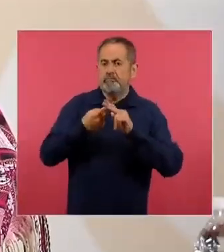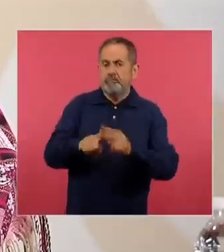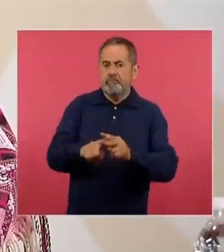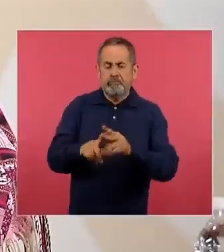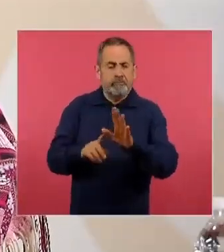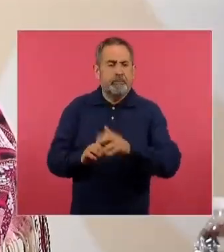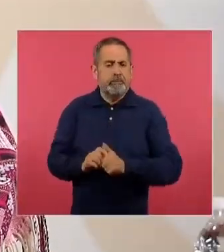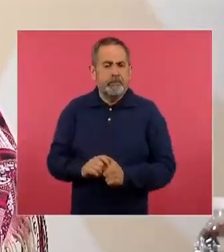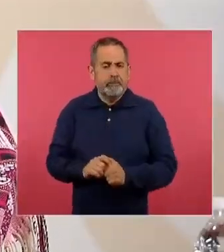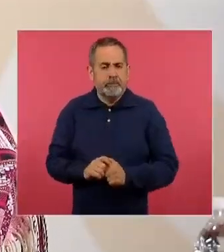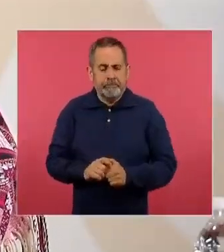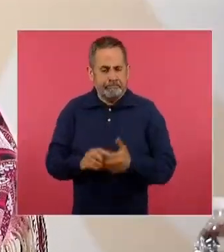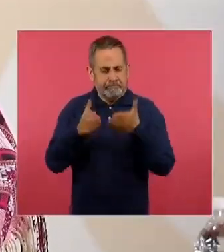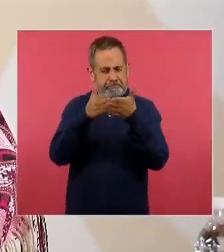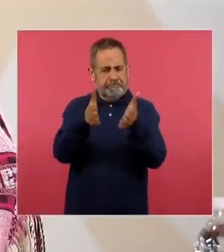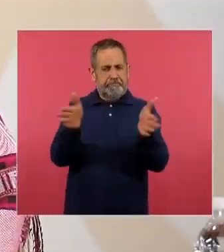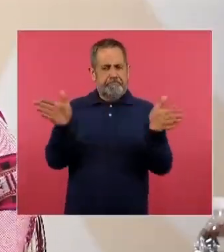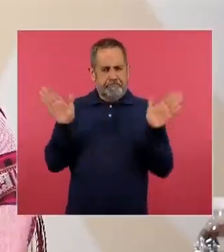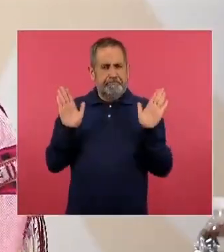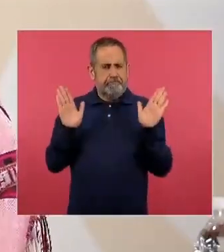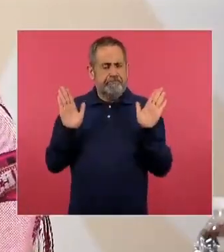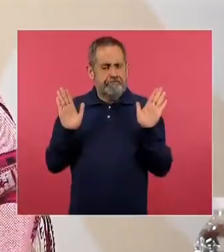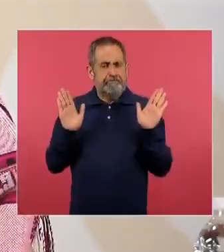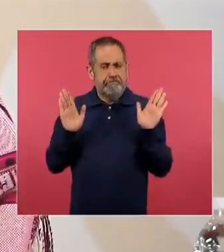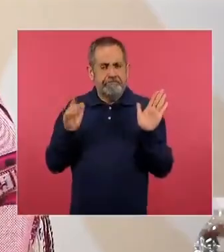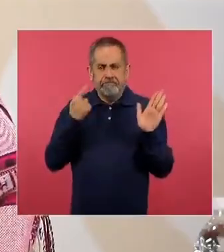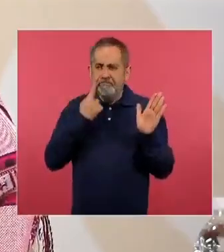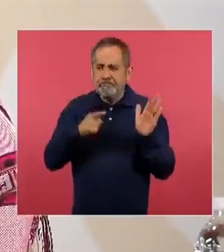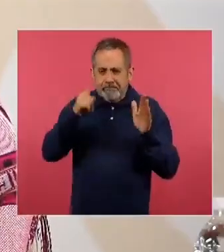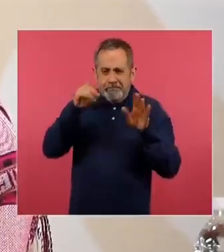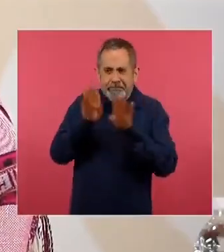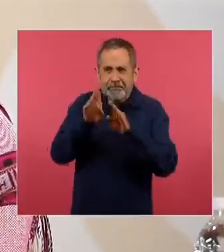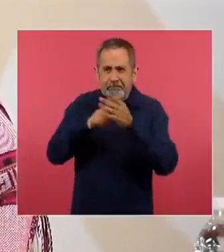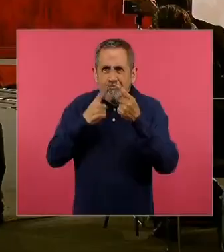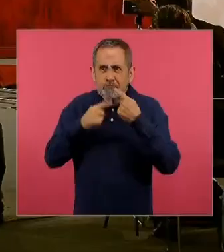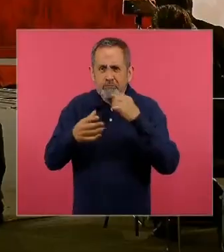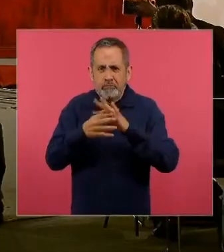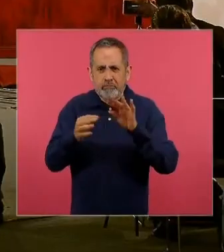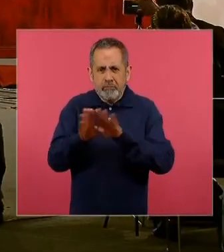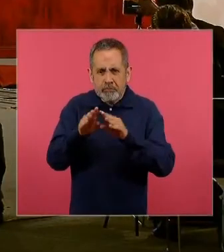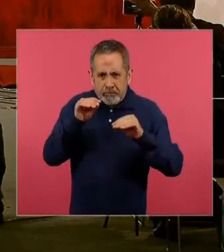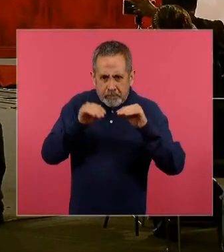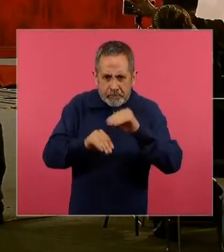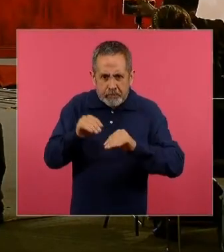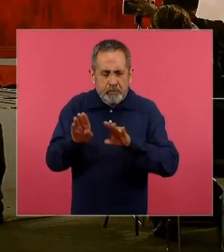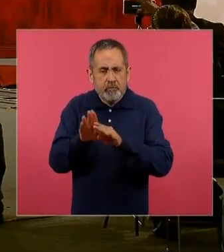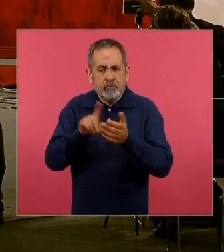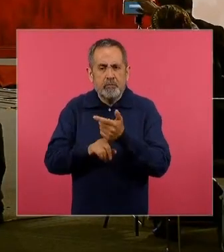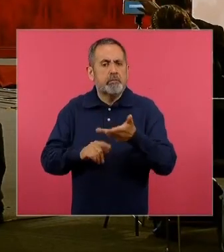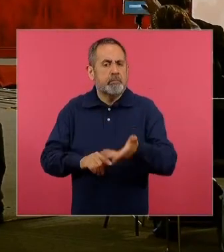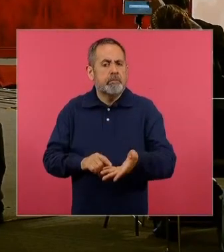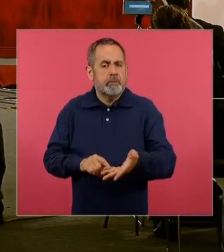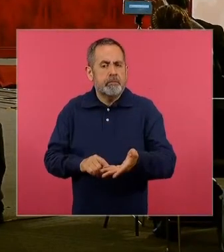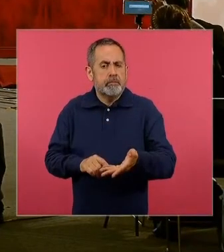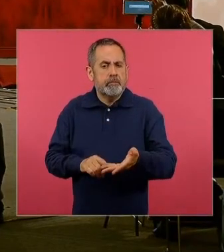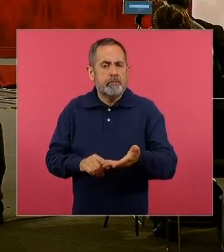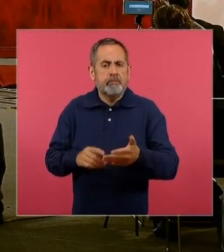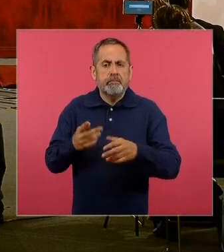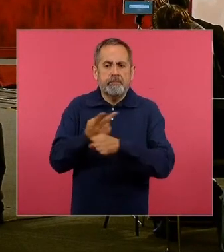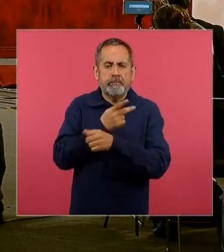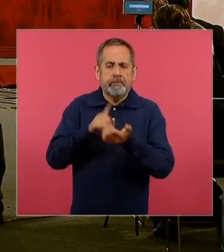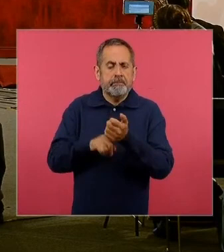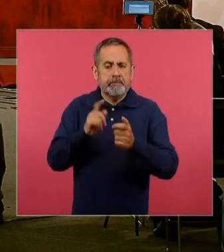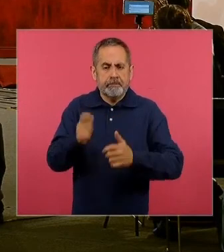una panorámica general para dar la idea de cómo fuimos construyendo la propuesta y a partir de qué